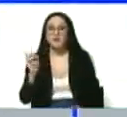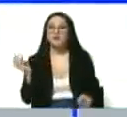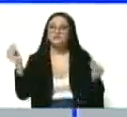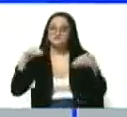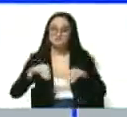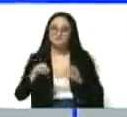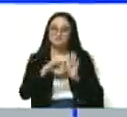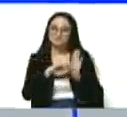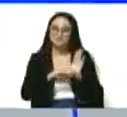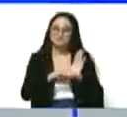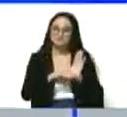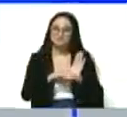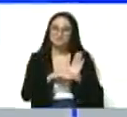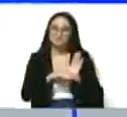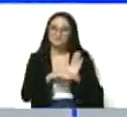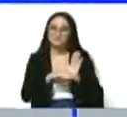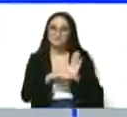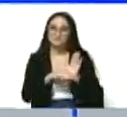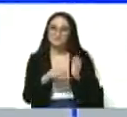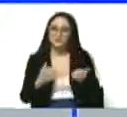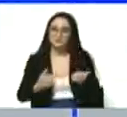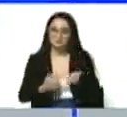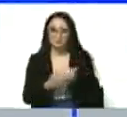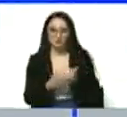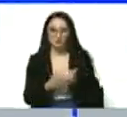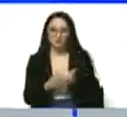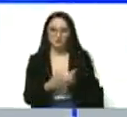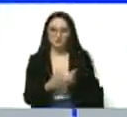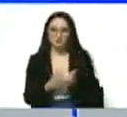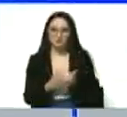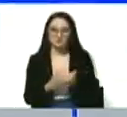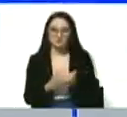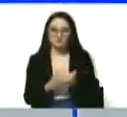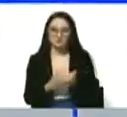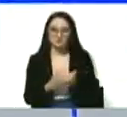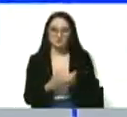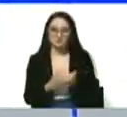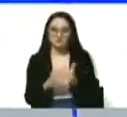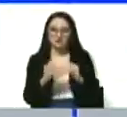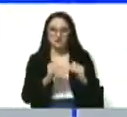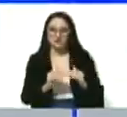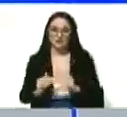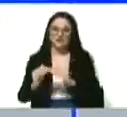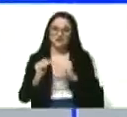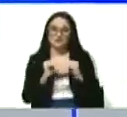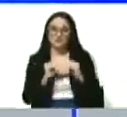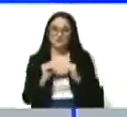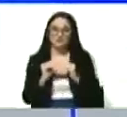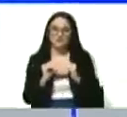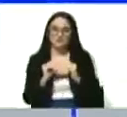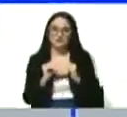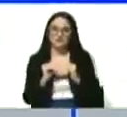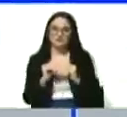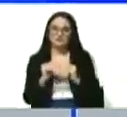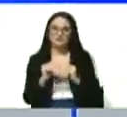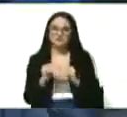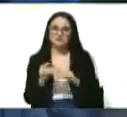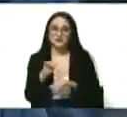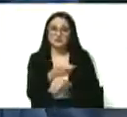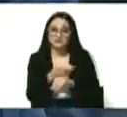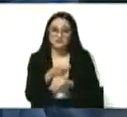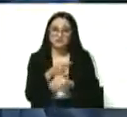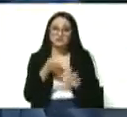acuerdos vitales que han contribuido decisivamente a la estabilidad y a la gobernanza sobre